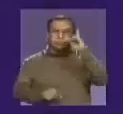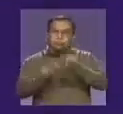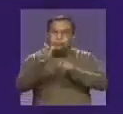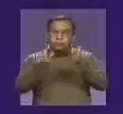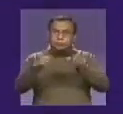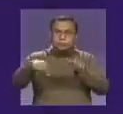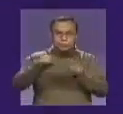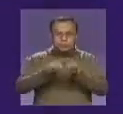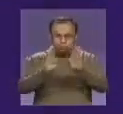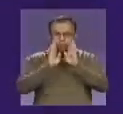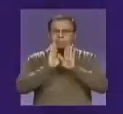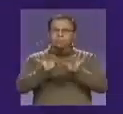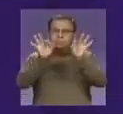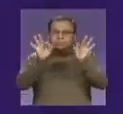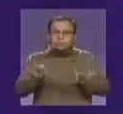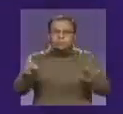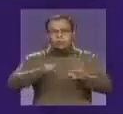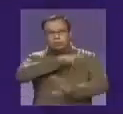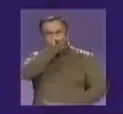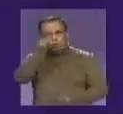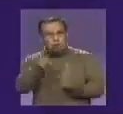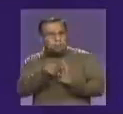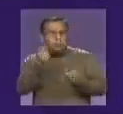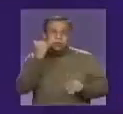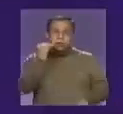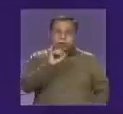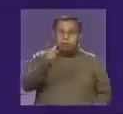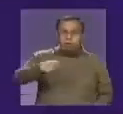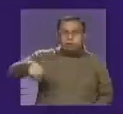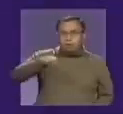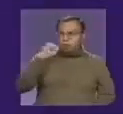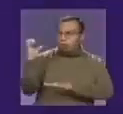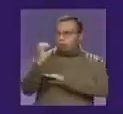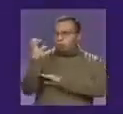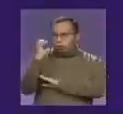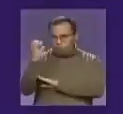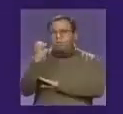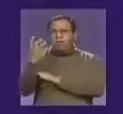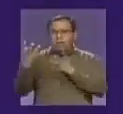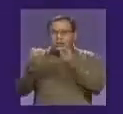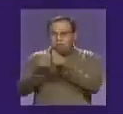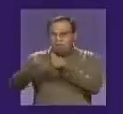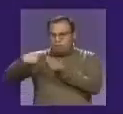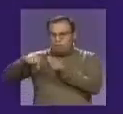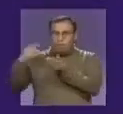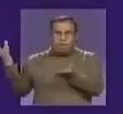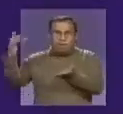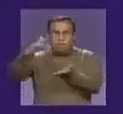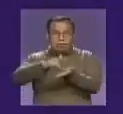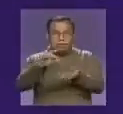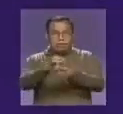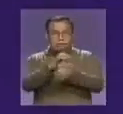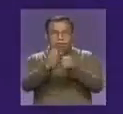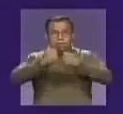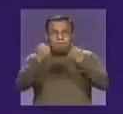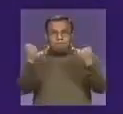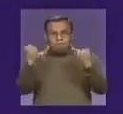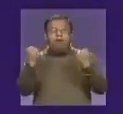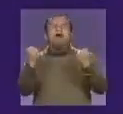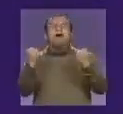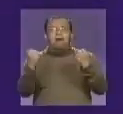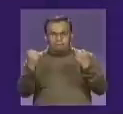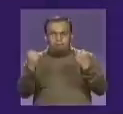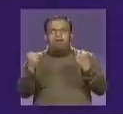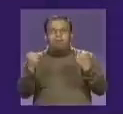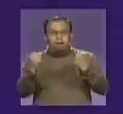personas que están atendiendo directamente a todas estas mujeres negras, afrocolombianas, raciales y palenqueras que llegan a ciudades como Bogotá, tengan